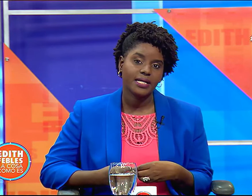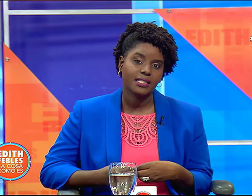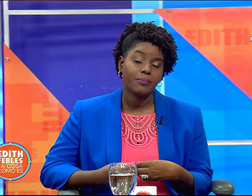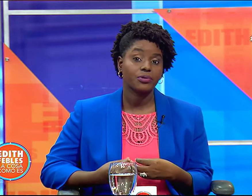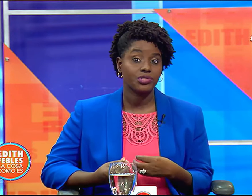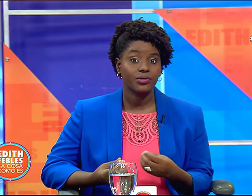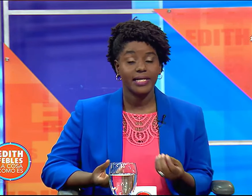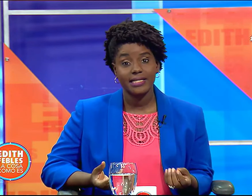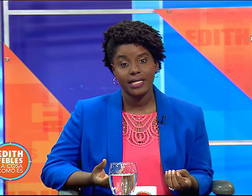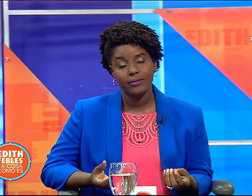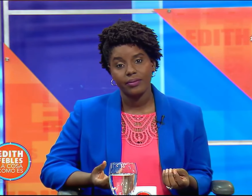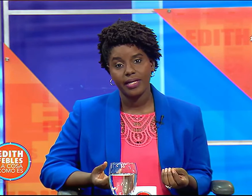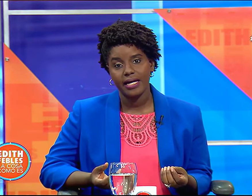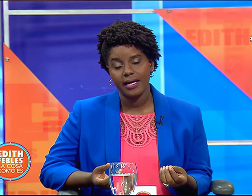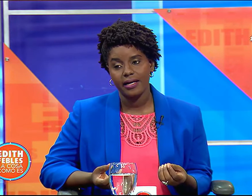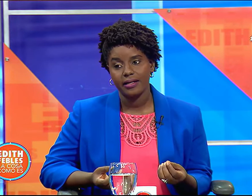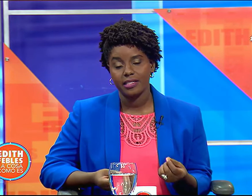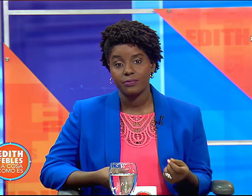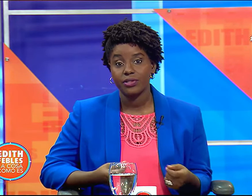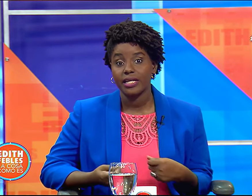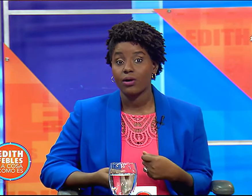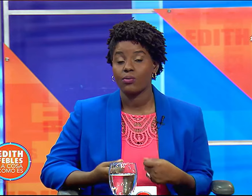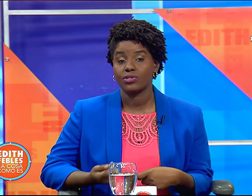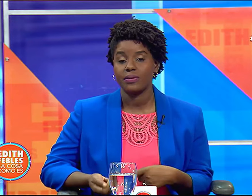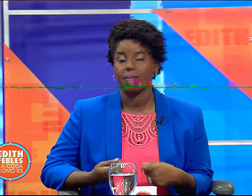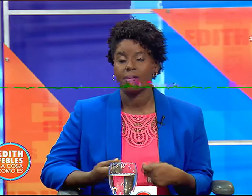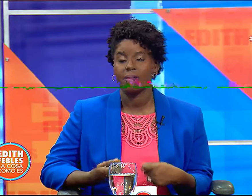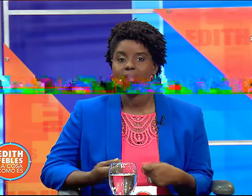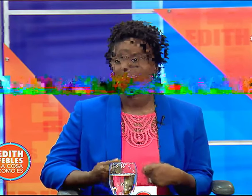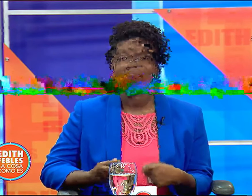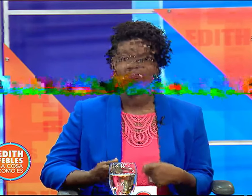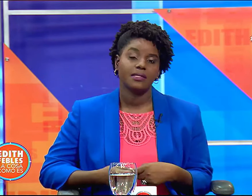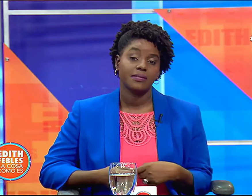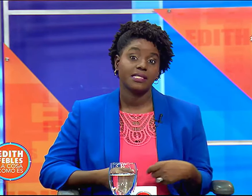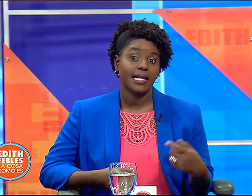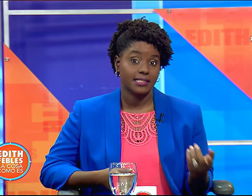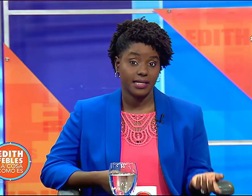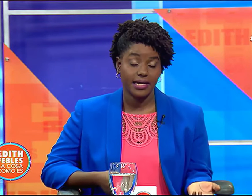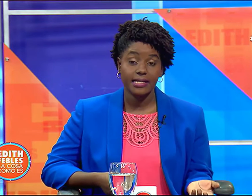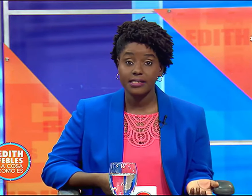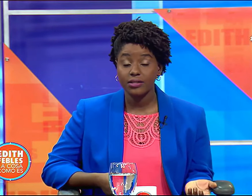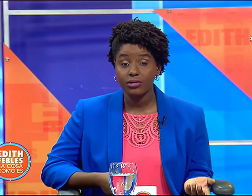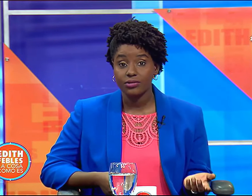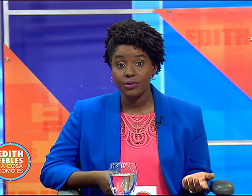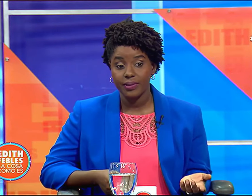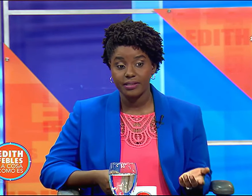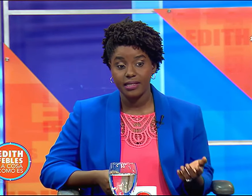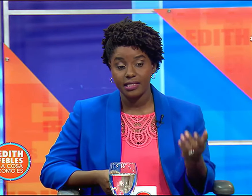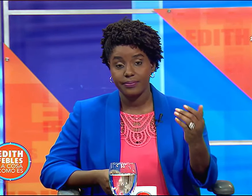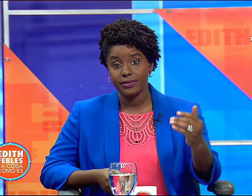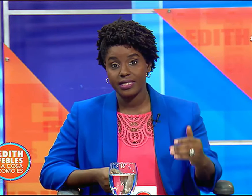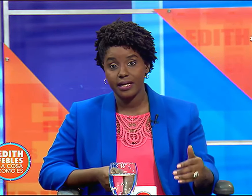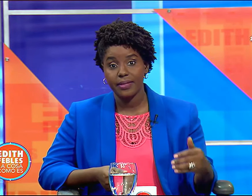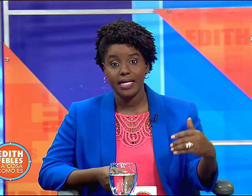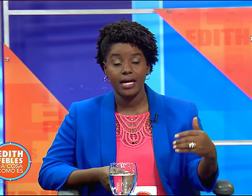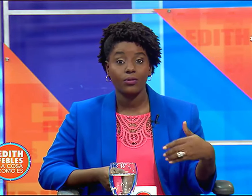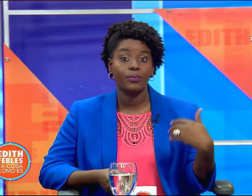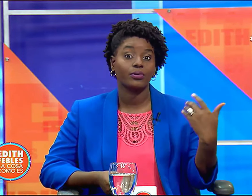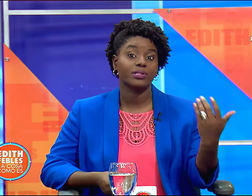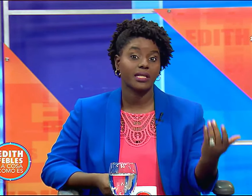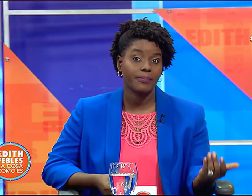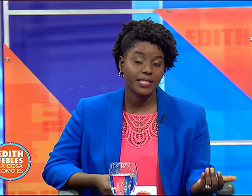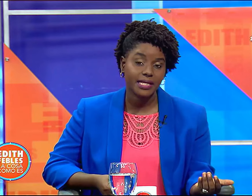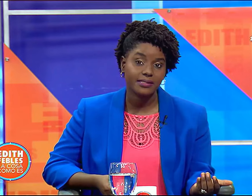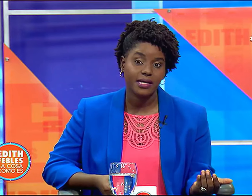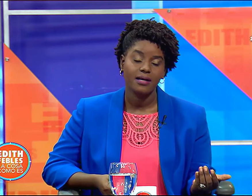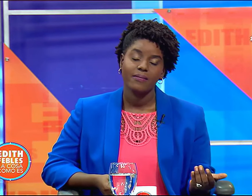una disposición que el Estado deberá responder a cómo se va a manejar. Si la seguirán haciendo las universidades, pero estará manejado por